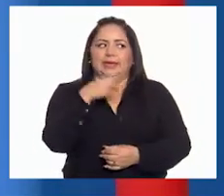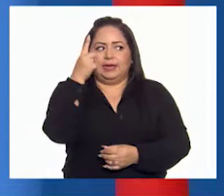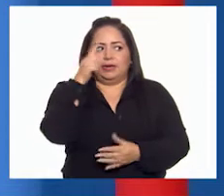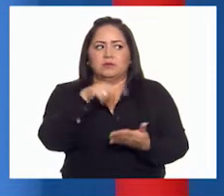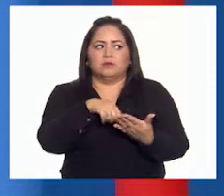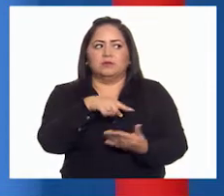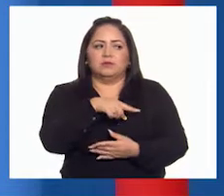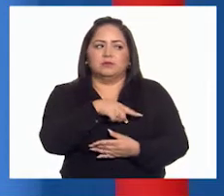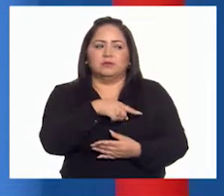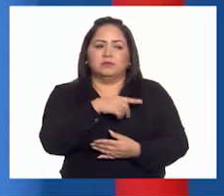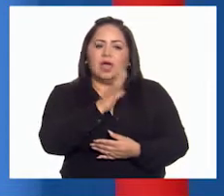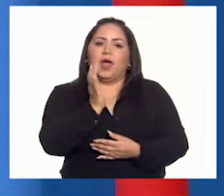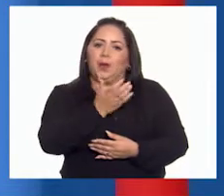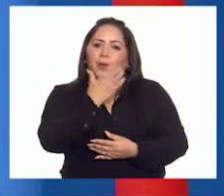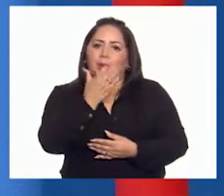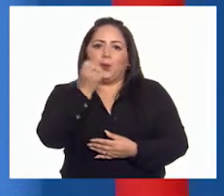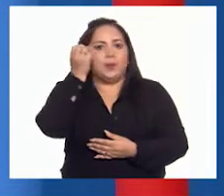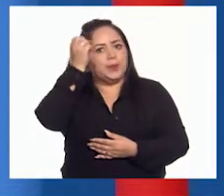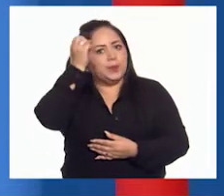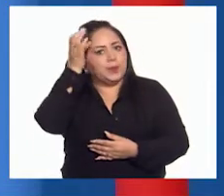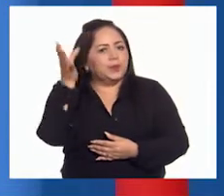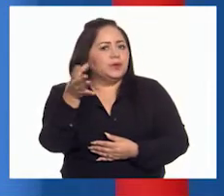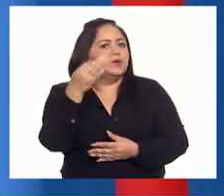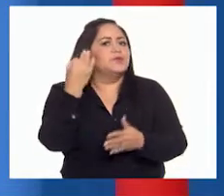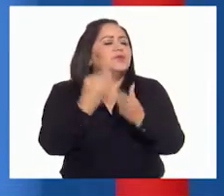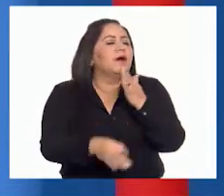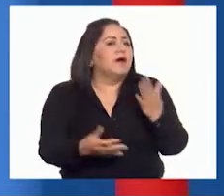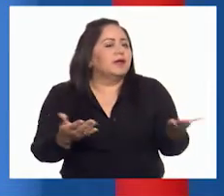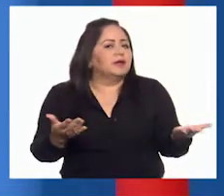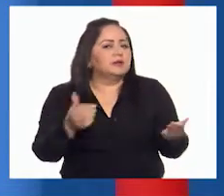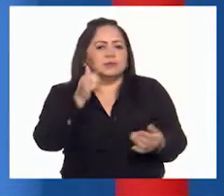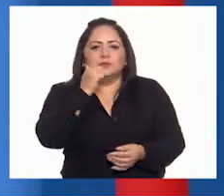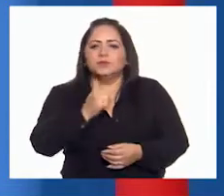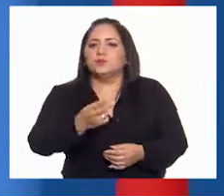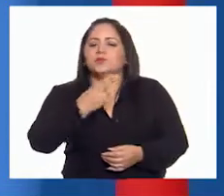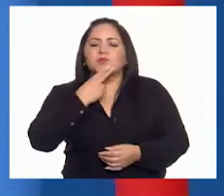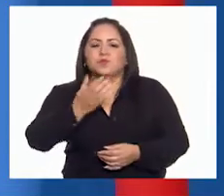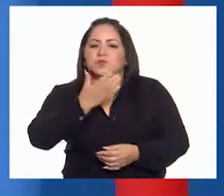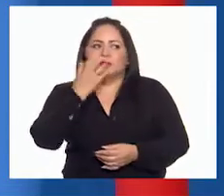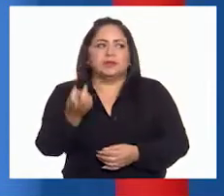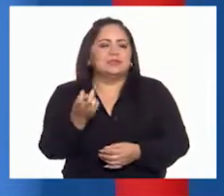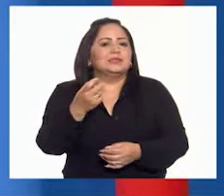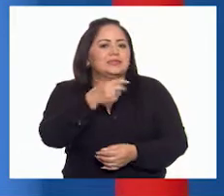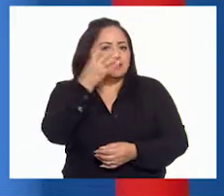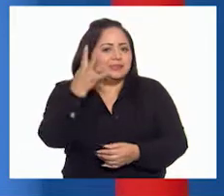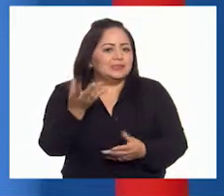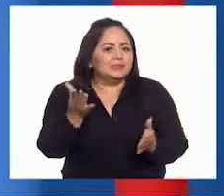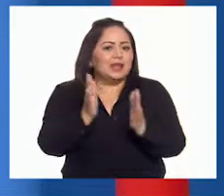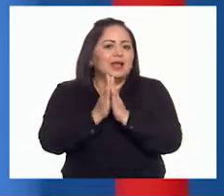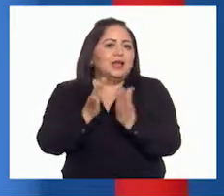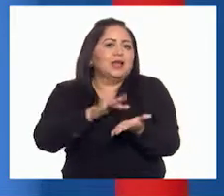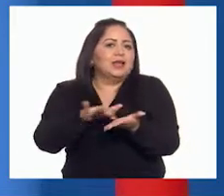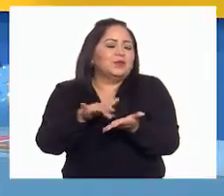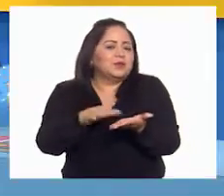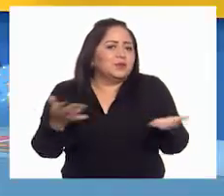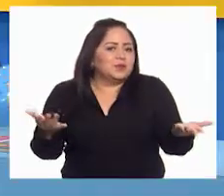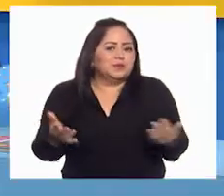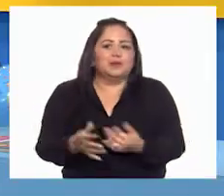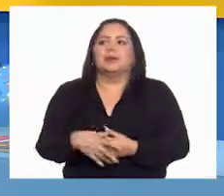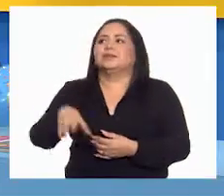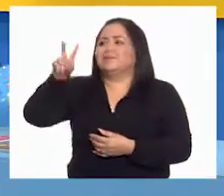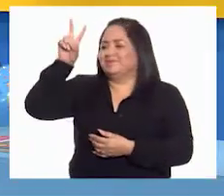se te está haciendo costumbre olvidarte de una de las cosas que más espero de esta clase, nuestra lectura.